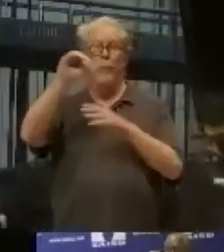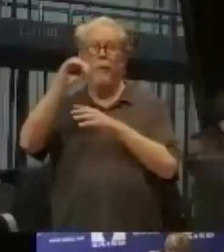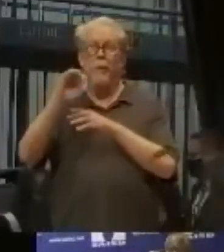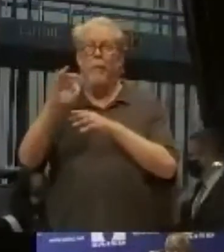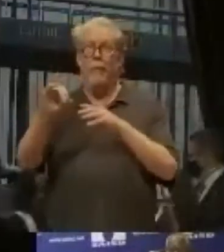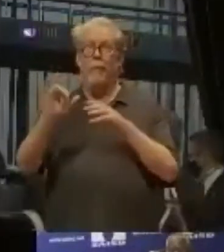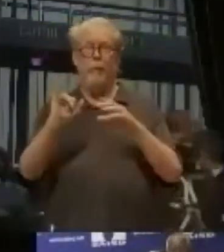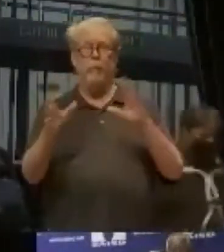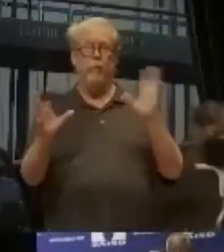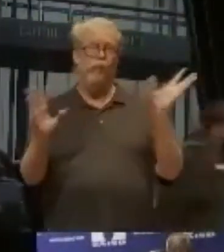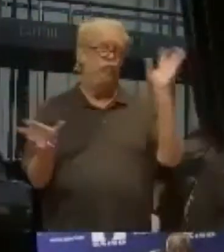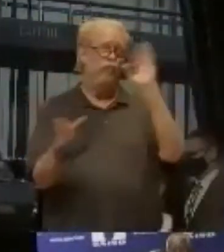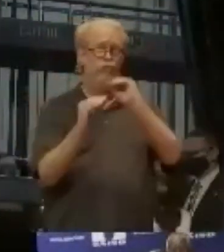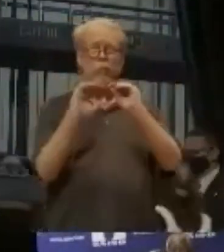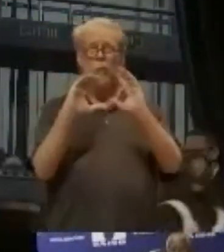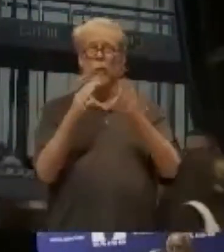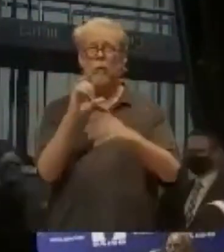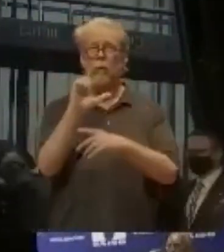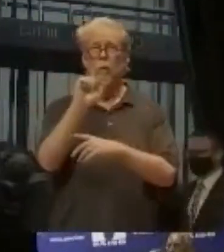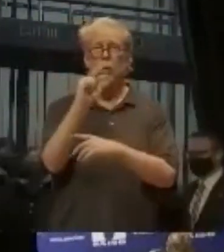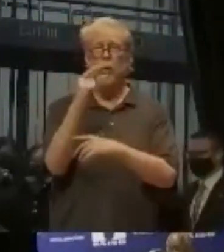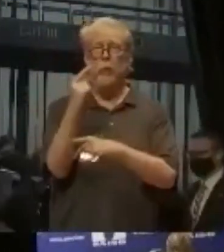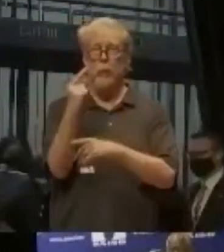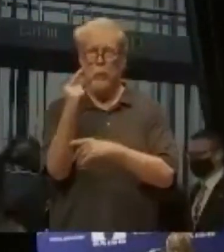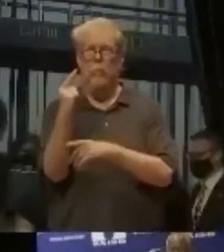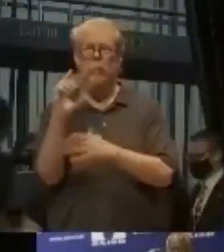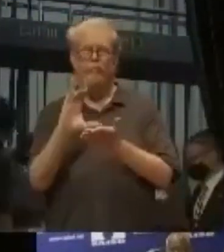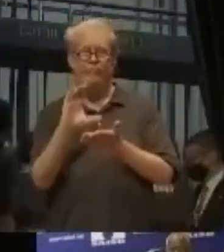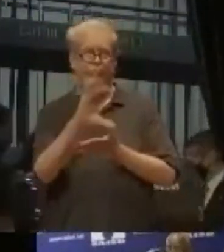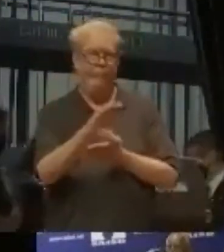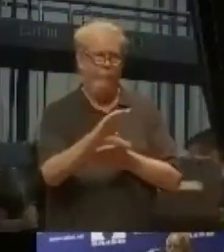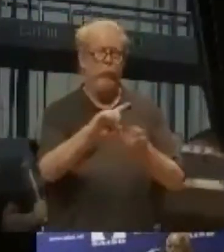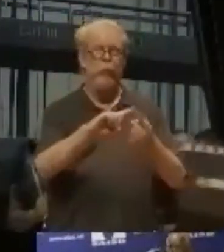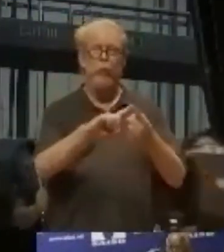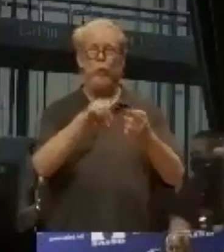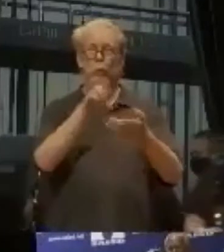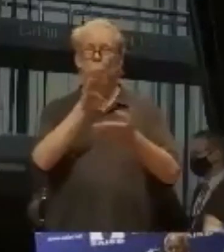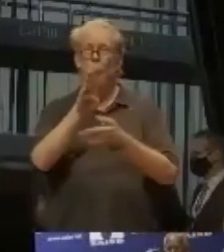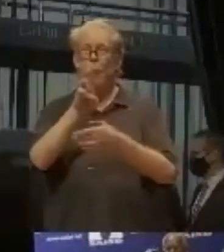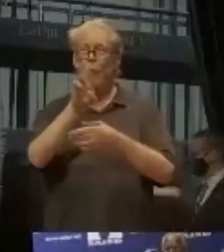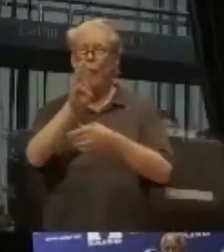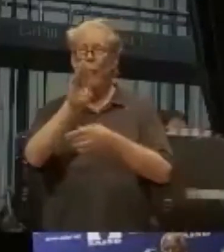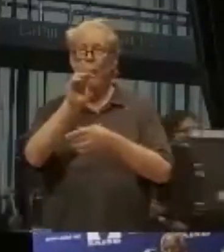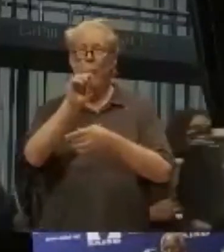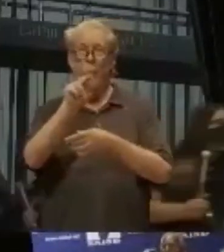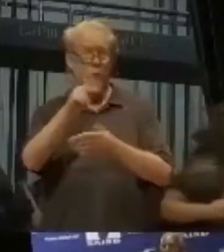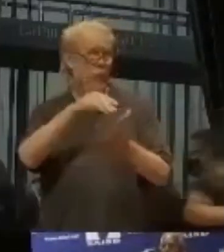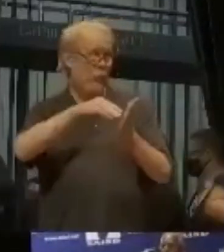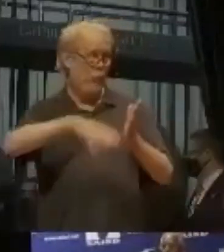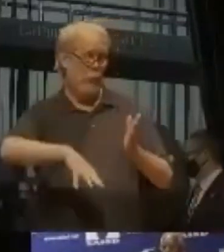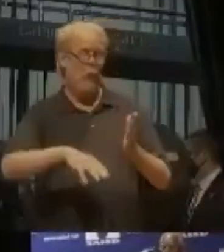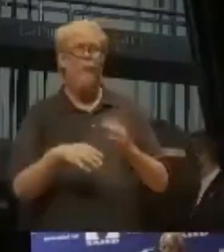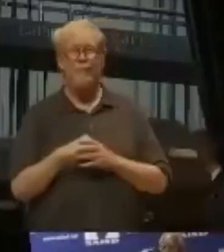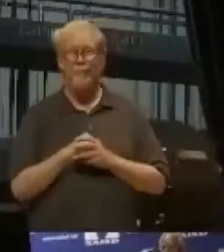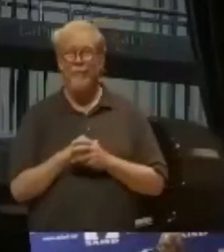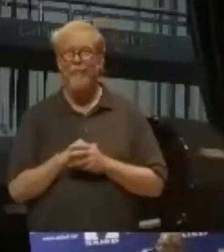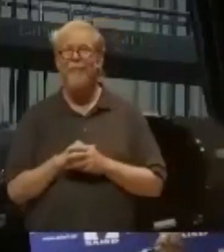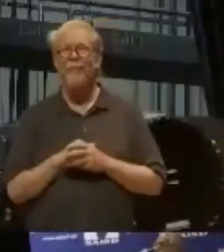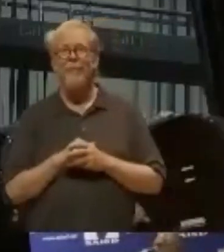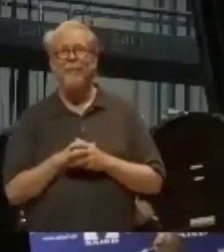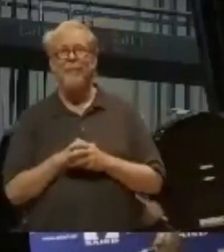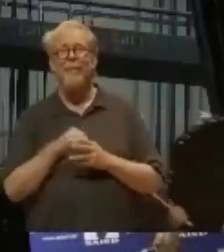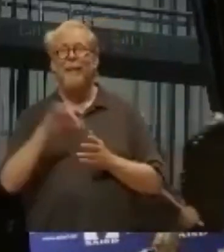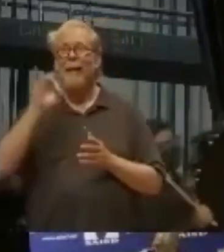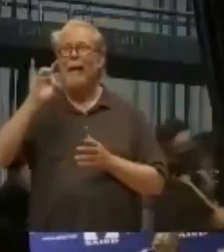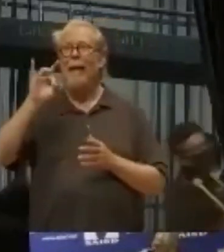El 28% del gran total de la clase del 2021 han sido otorgados a becarios de Burbank. 26 millones de